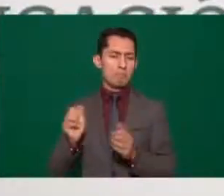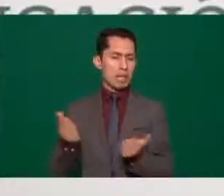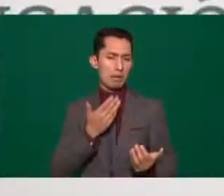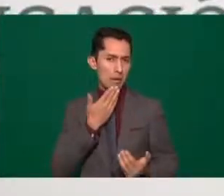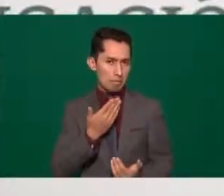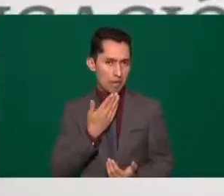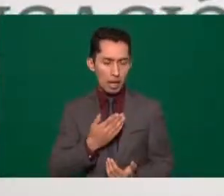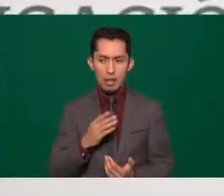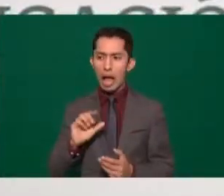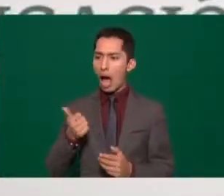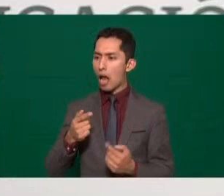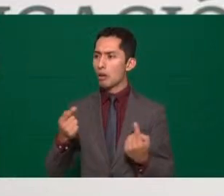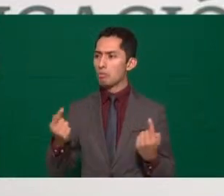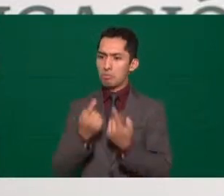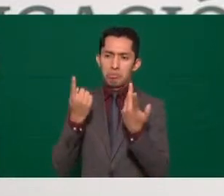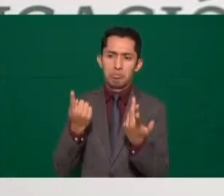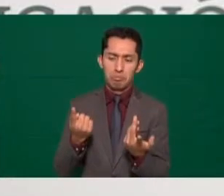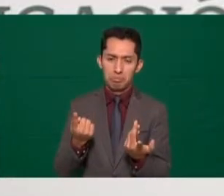ninguna diferencia.